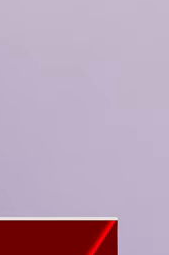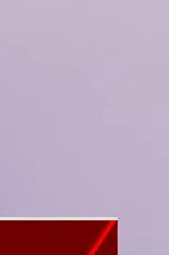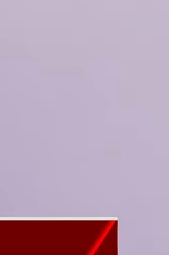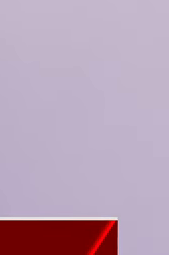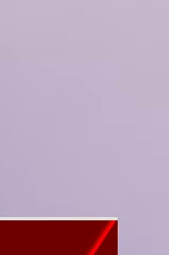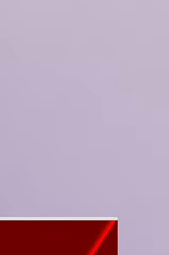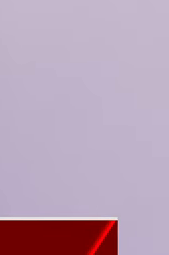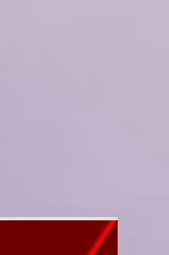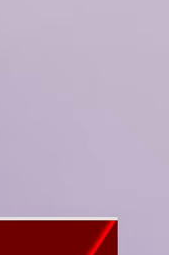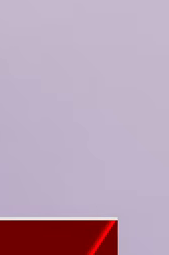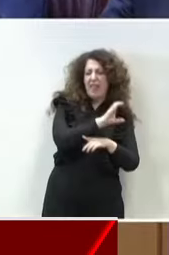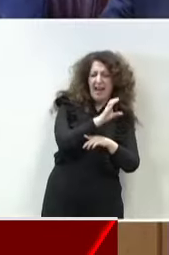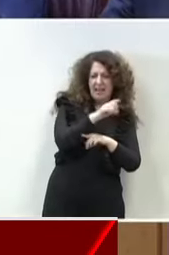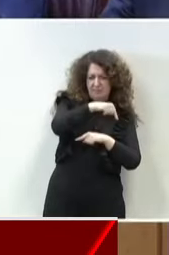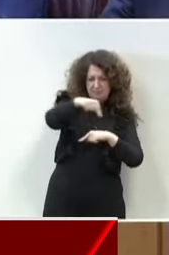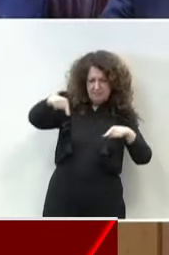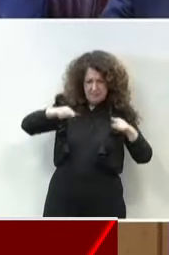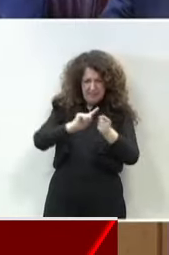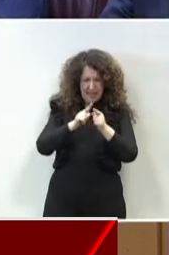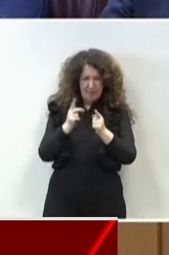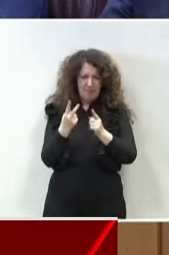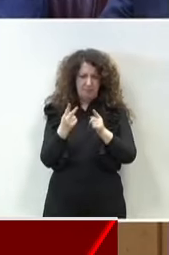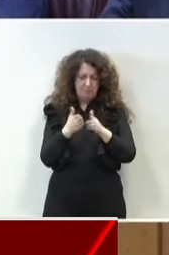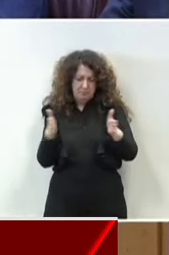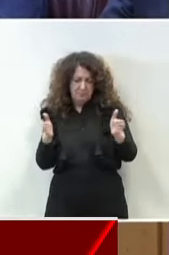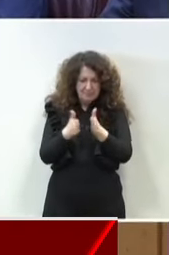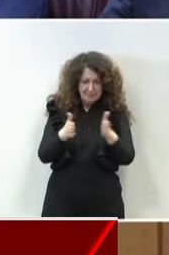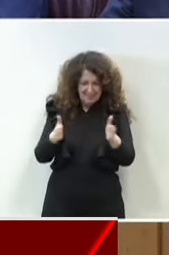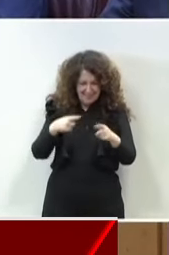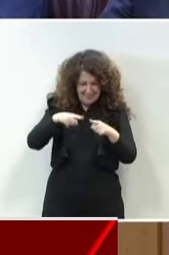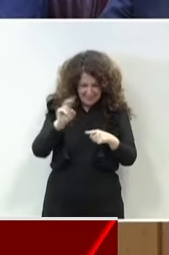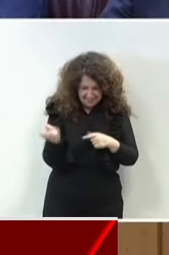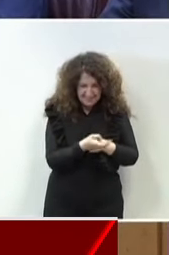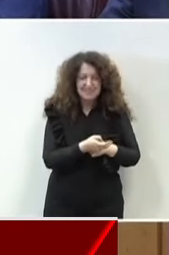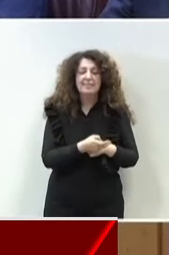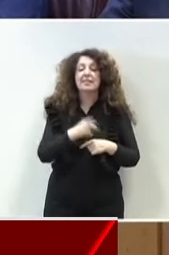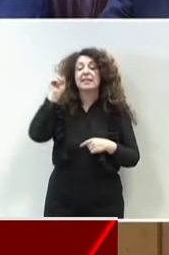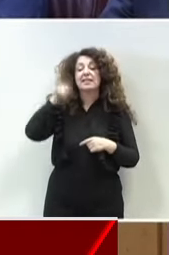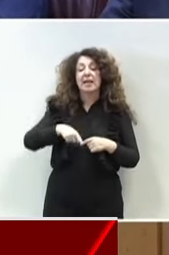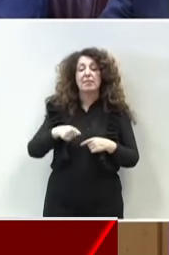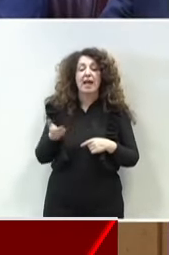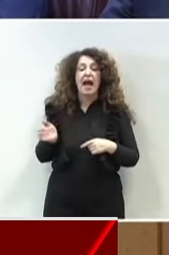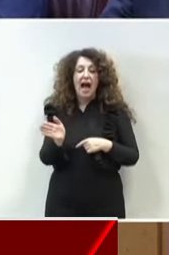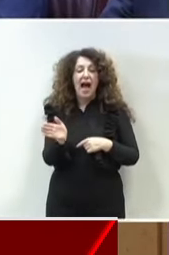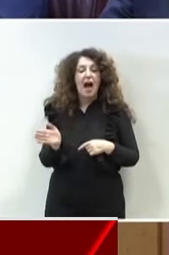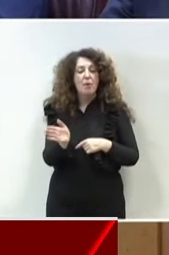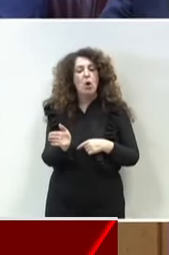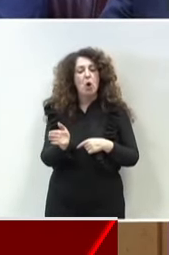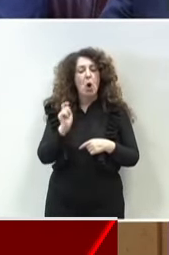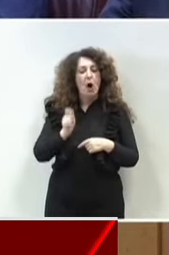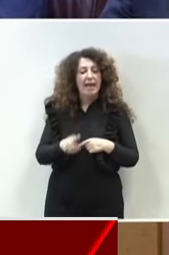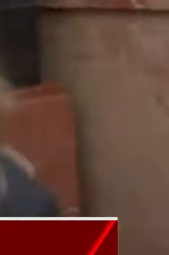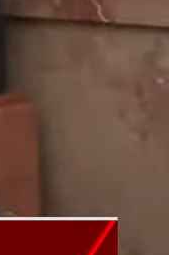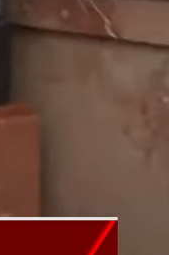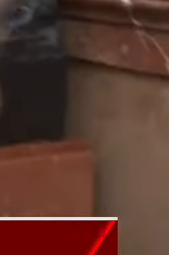único que nos queda ahora mismo, afortunadamente, es la justicia, que va a aplicar el Estado de Derecho. Y yo, esa es mi